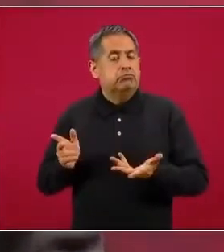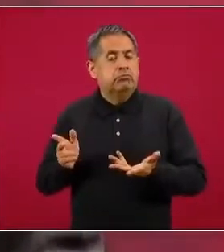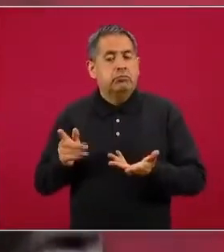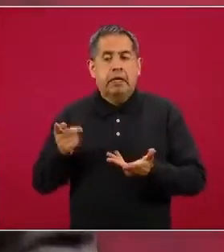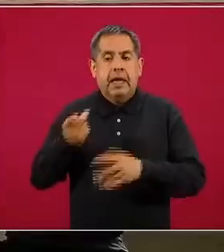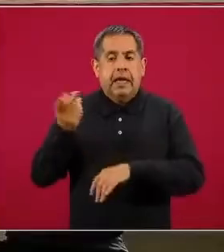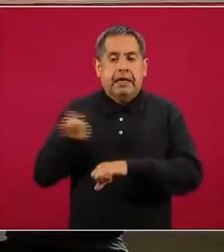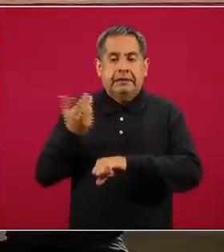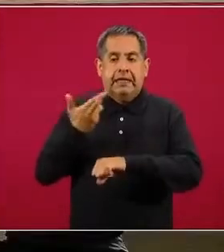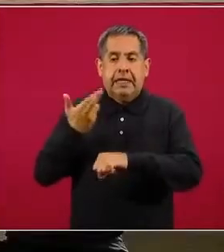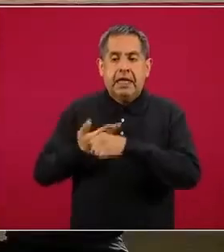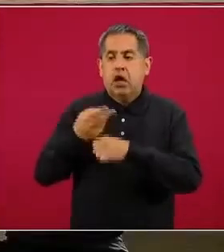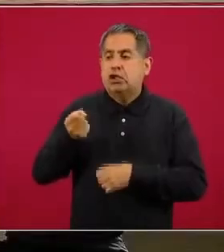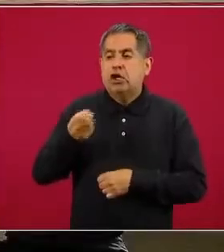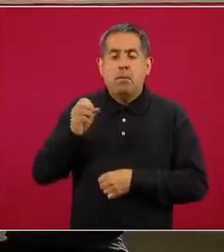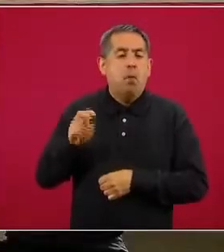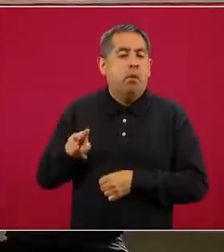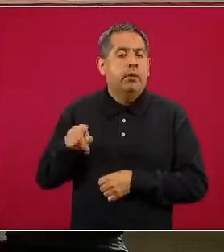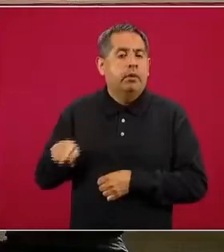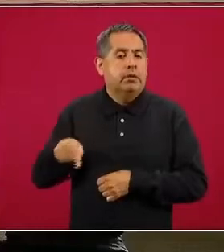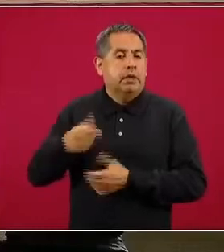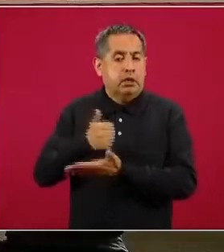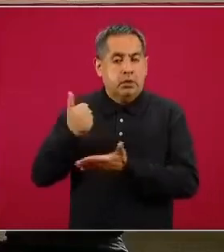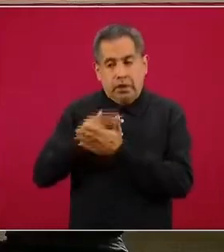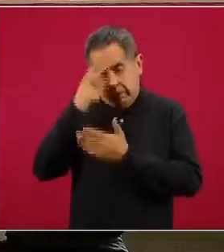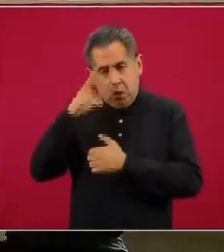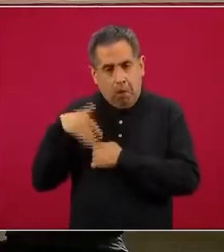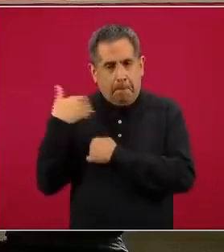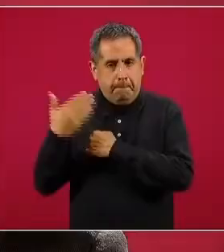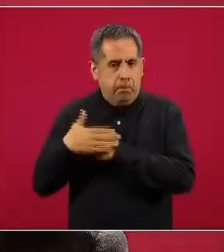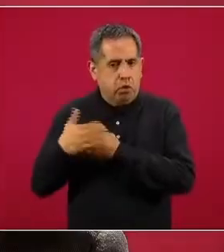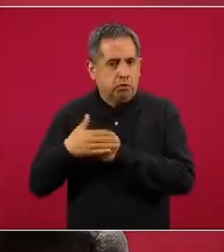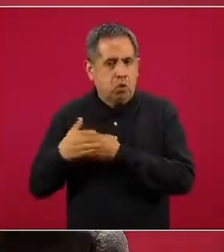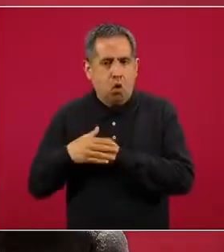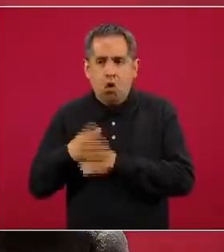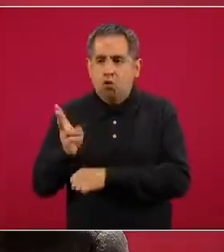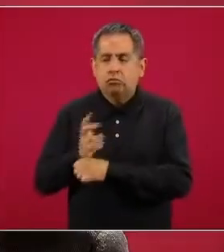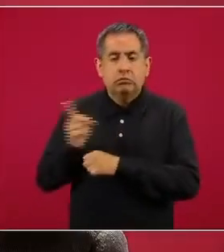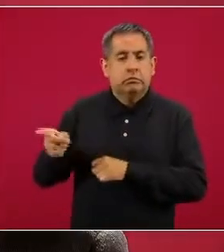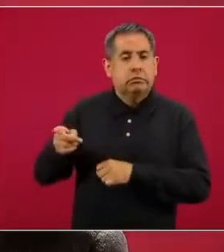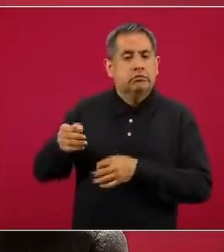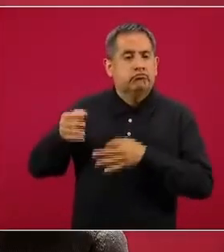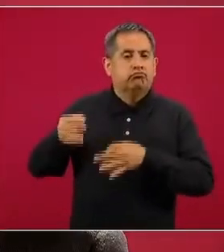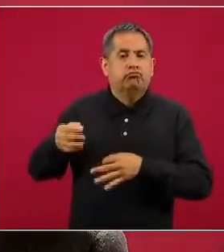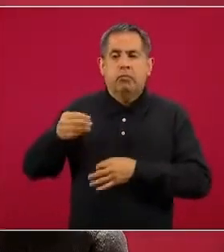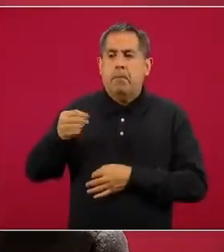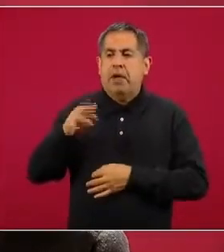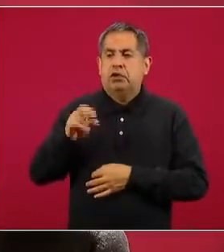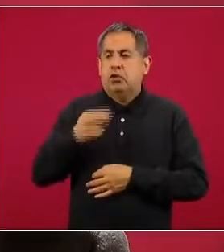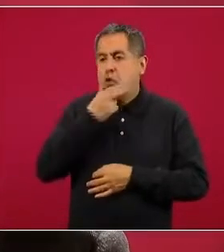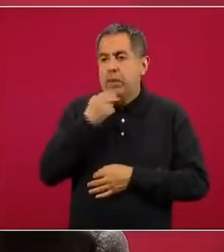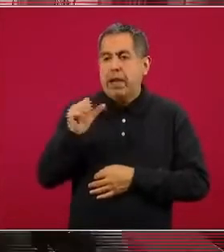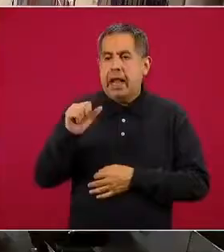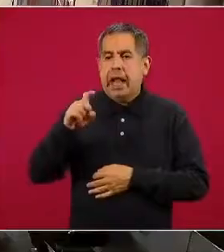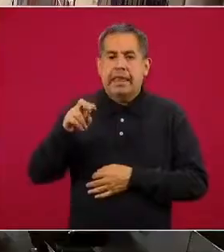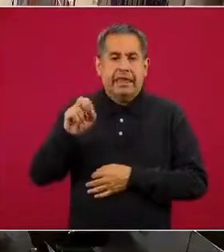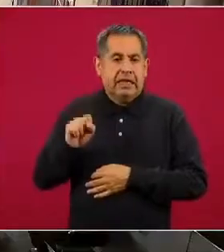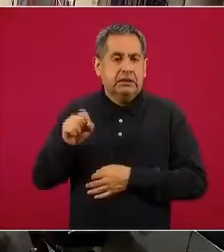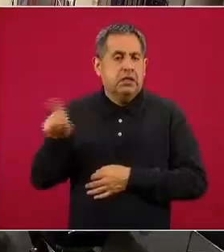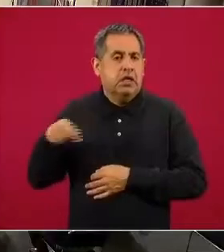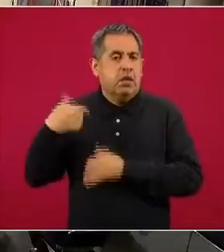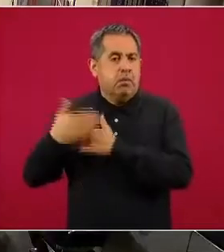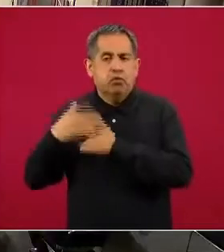el secretario de Movilidad y Transporte de la Ciudad de México, el maestro Andrés Layún, y va a